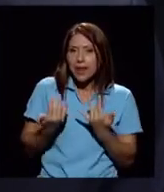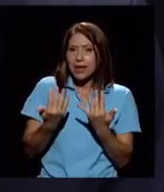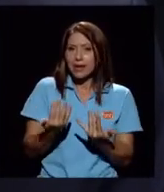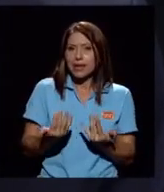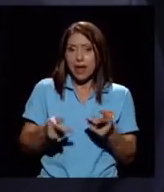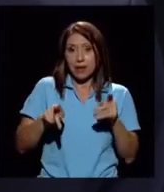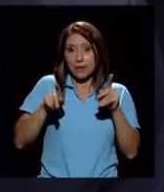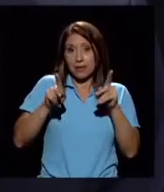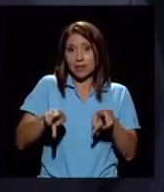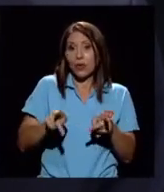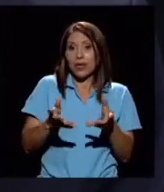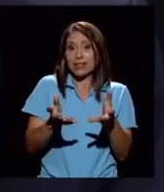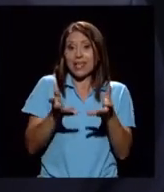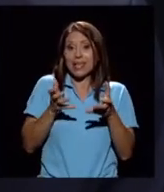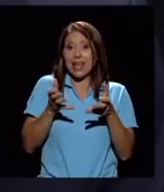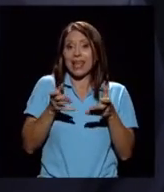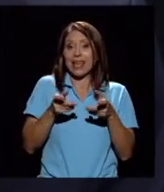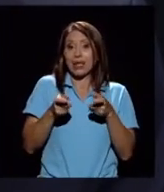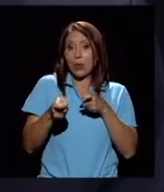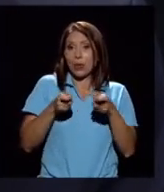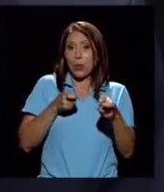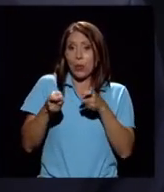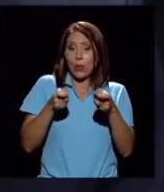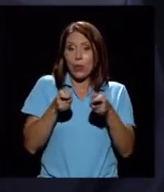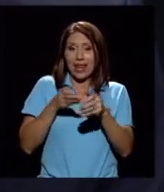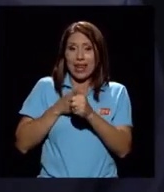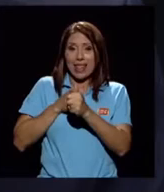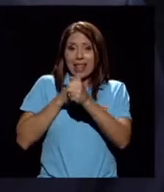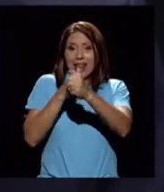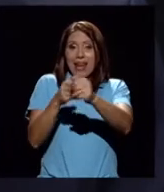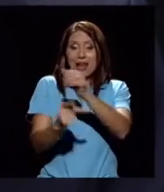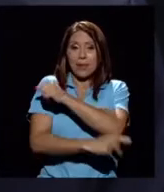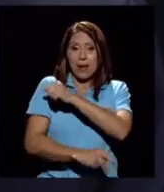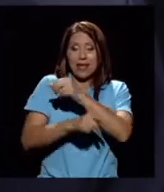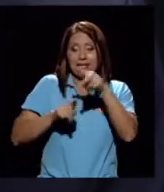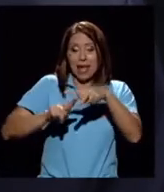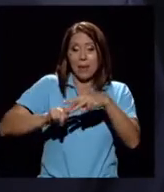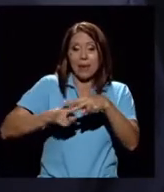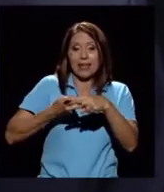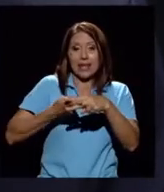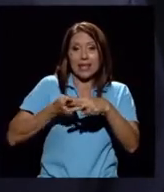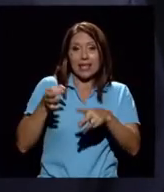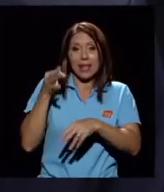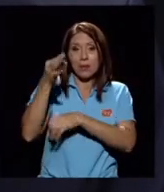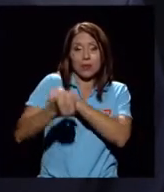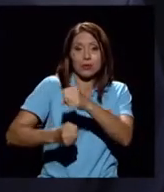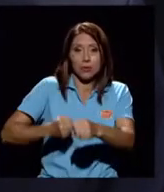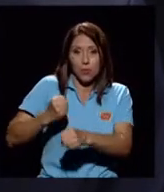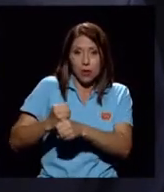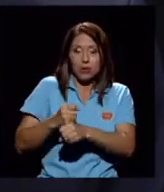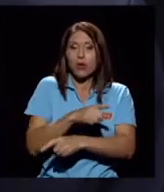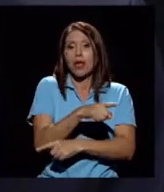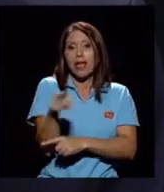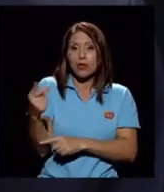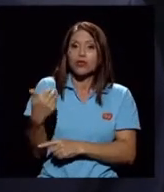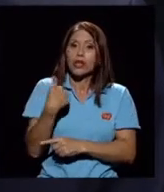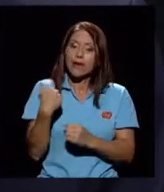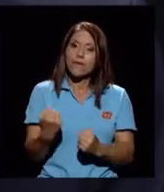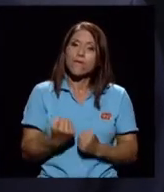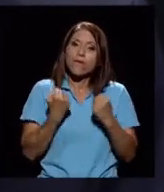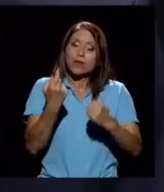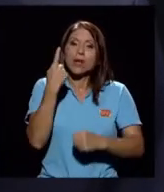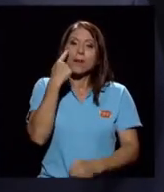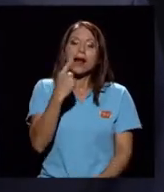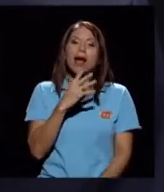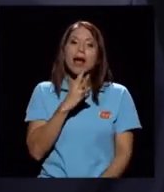aspiran a dirigir el país a partir de febrero o de mayo del año entrante y tengan la fuerza suficiente para decir las verdades como